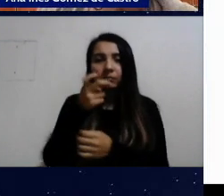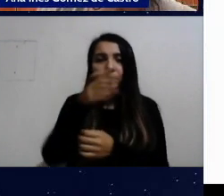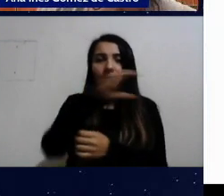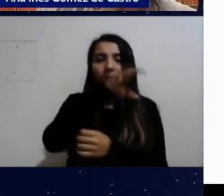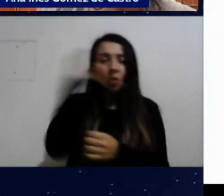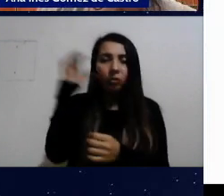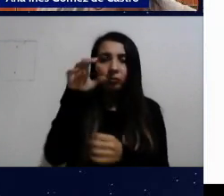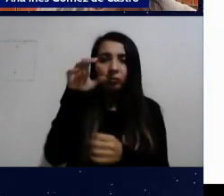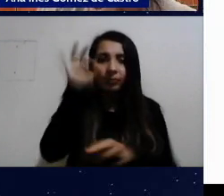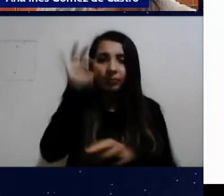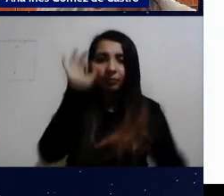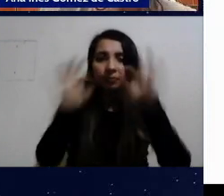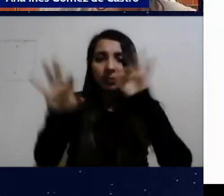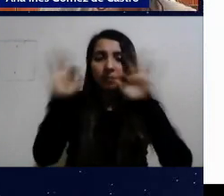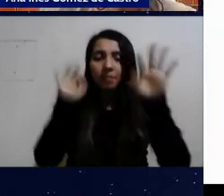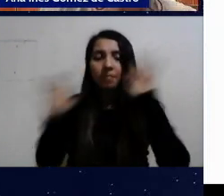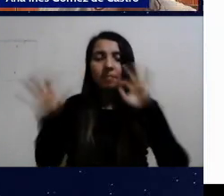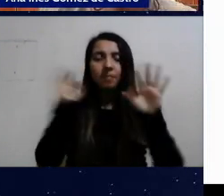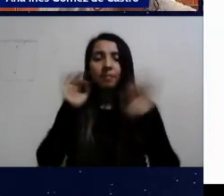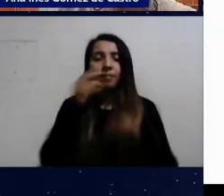grandes, grandes proyectos, ¿no?